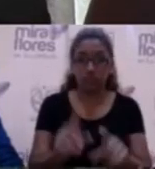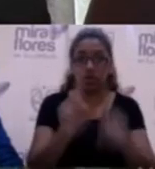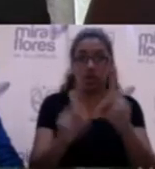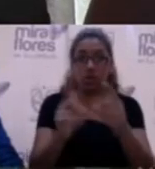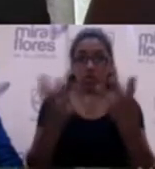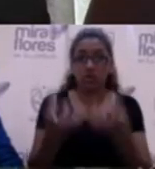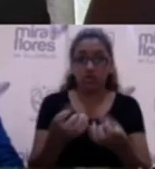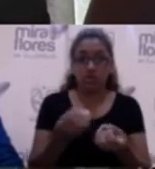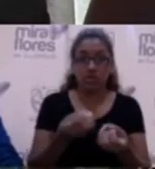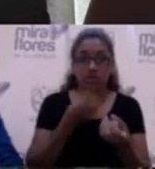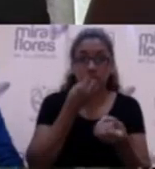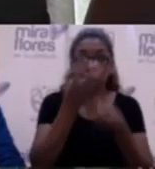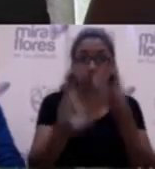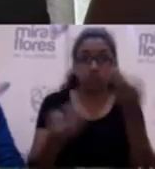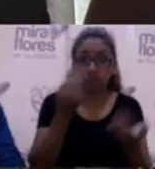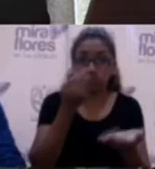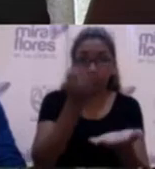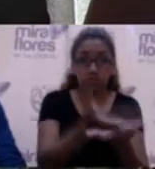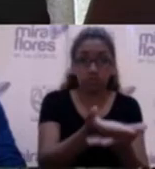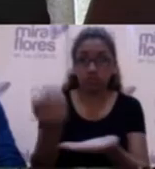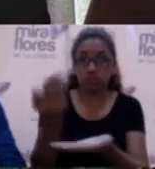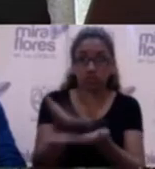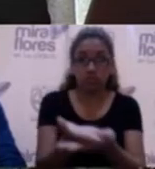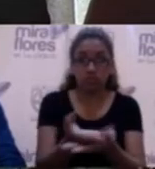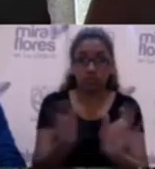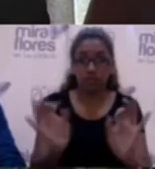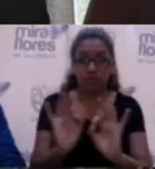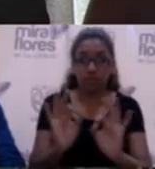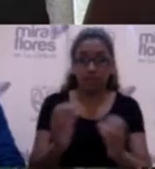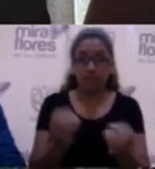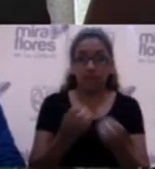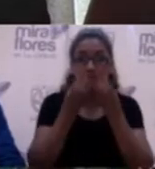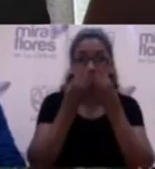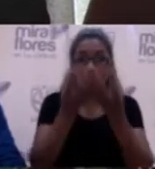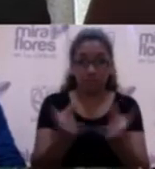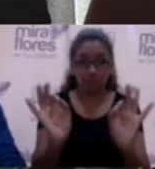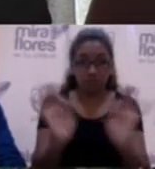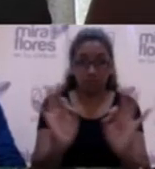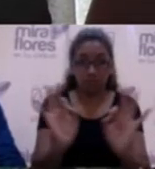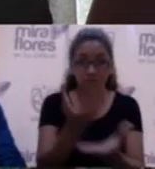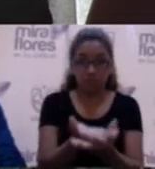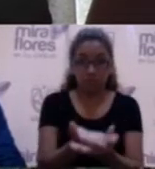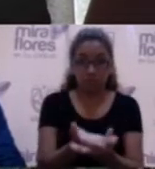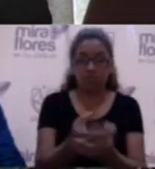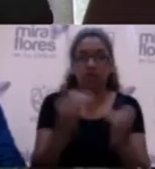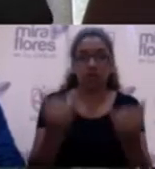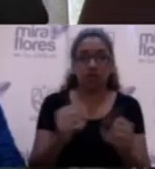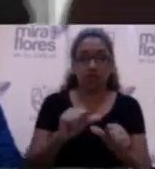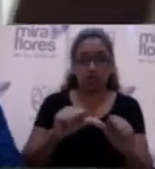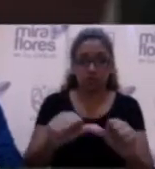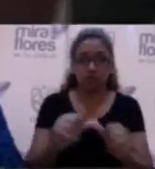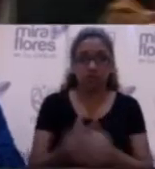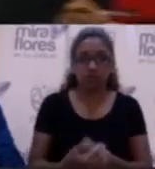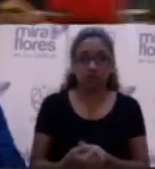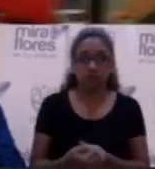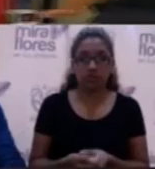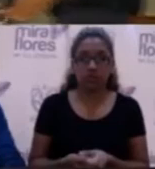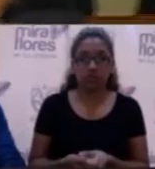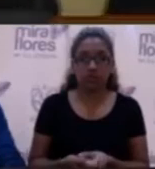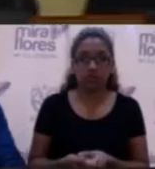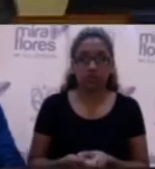en Secretaría General, vamos a ver si es que hay algún informe en mesa, algo que se quiera mencionar en estos